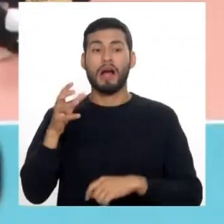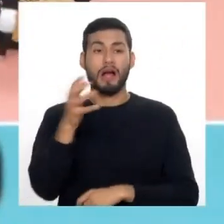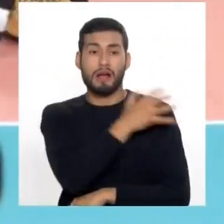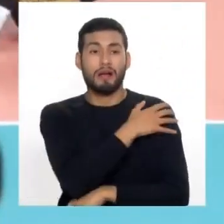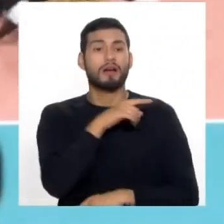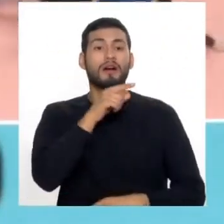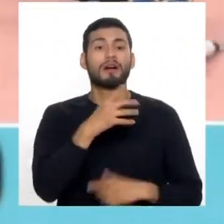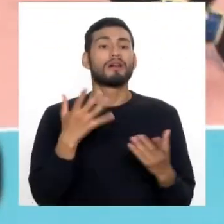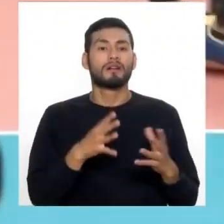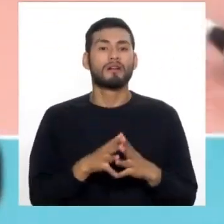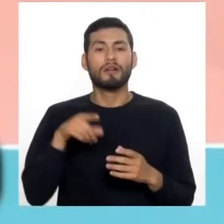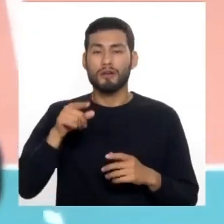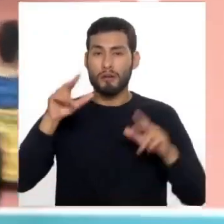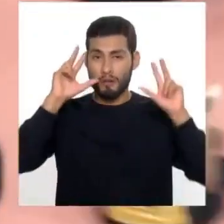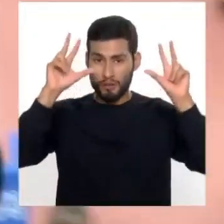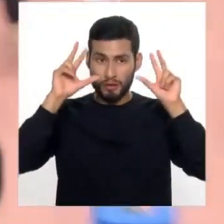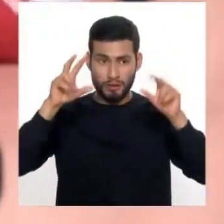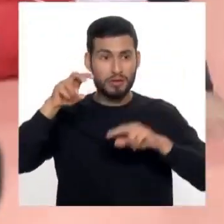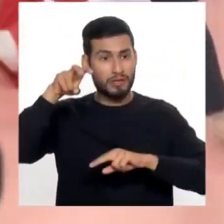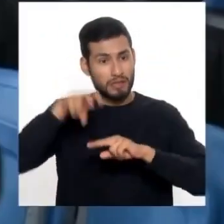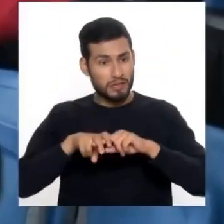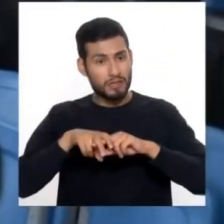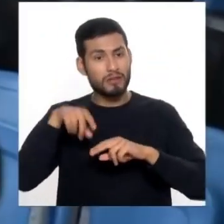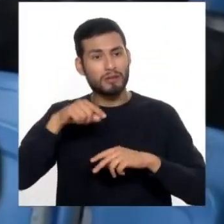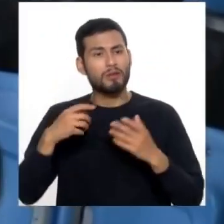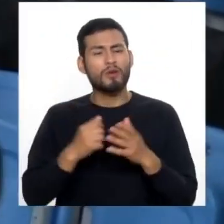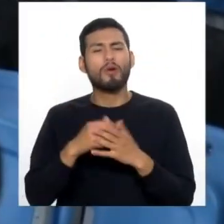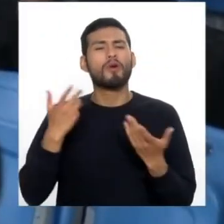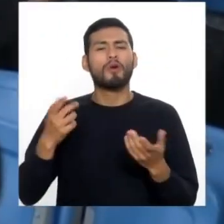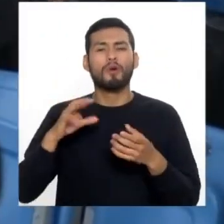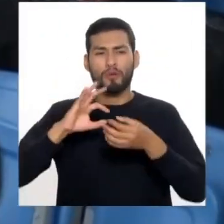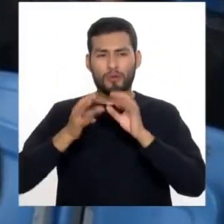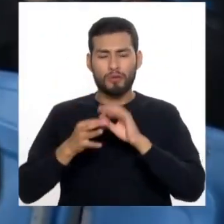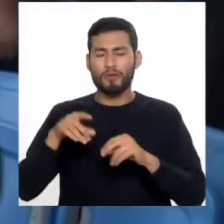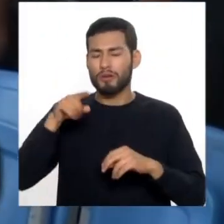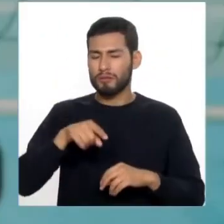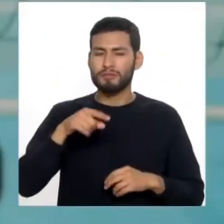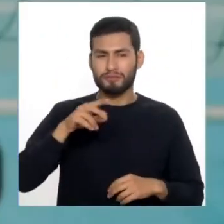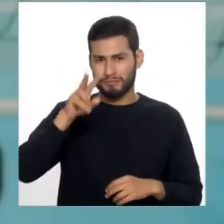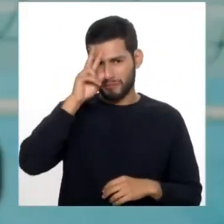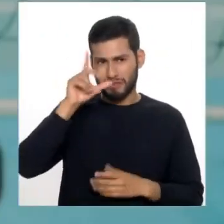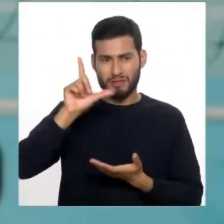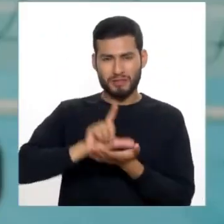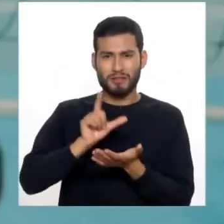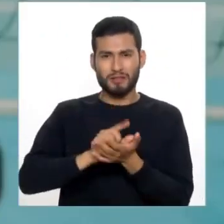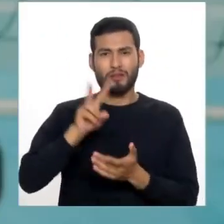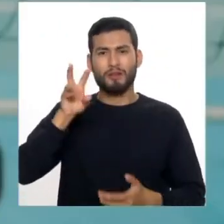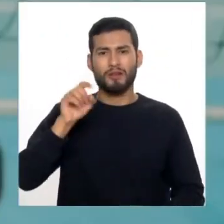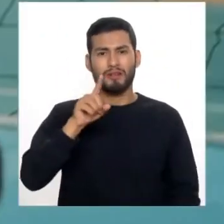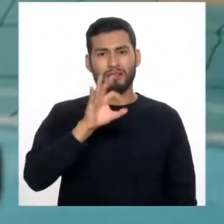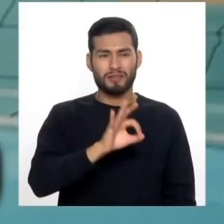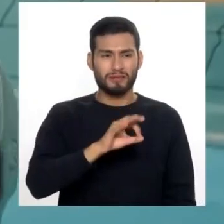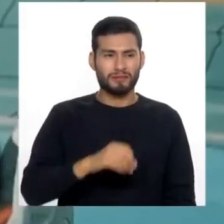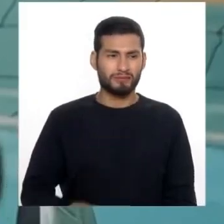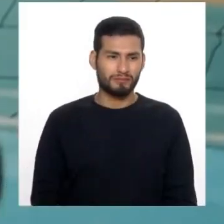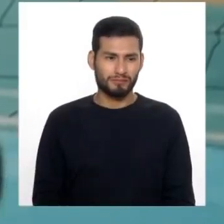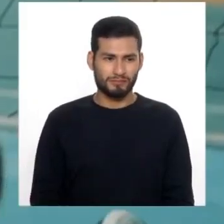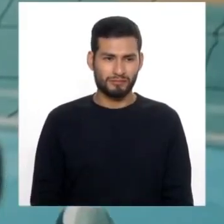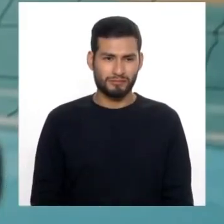capitán de la Selección de Voleibol Sentado en los Juegos Parapanamericanos Lima 2019.